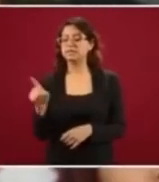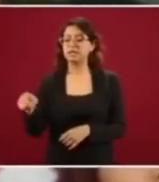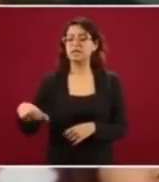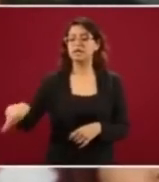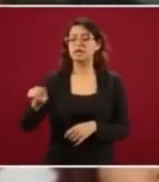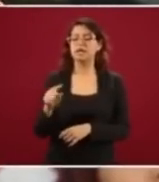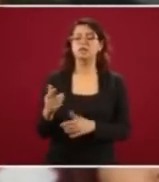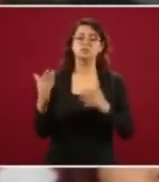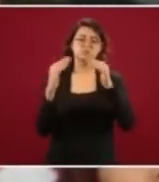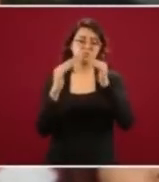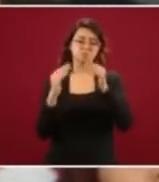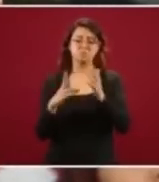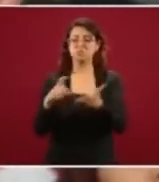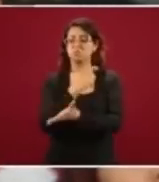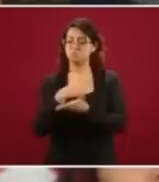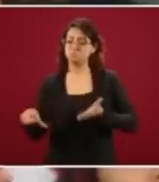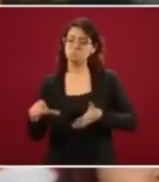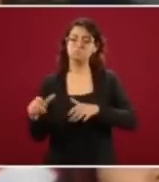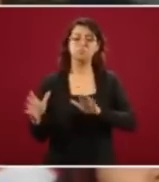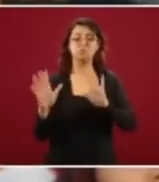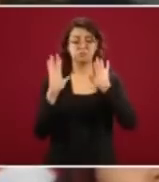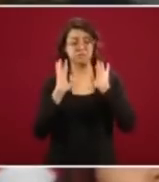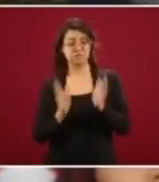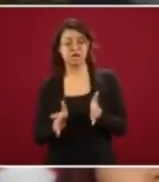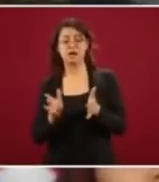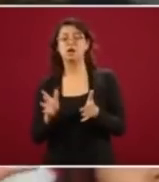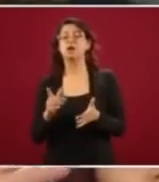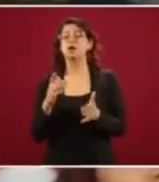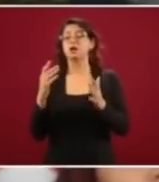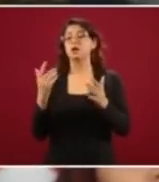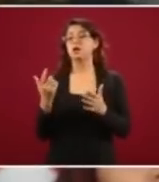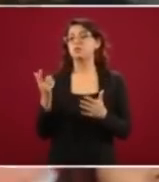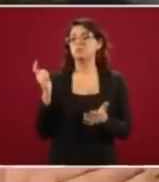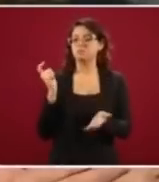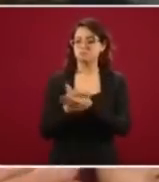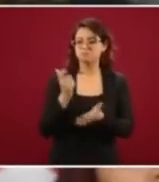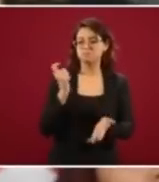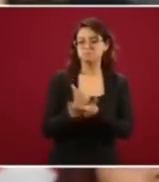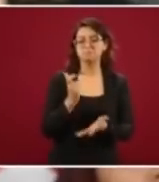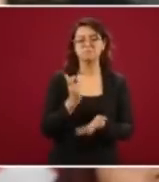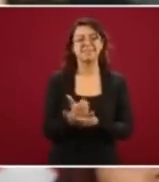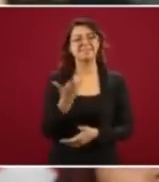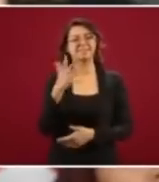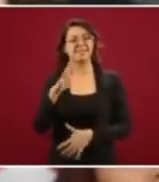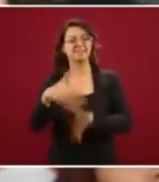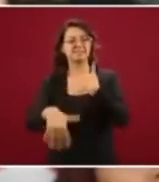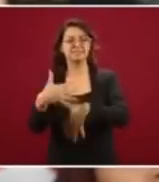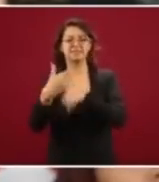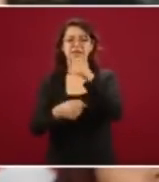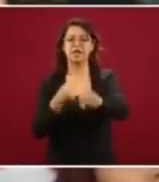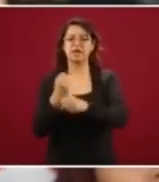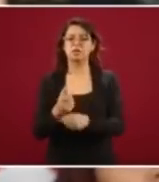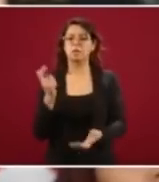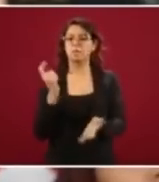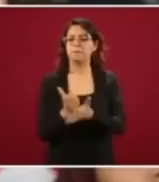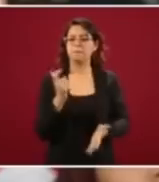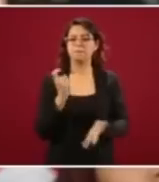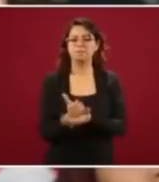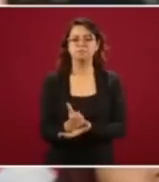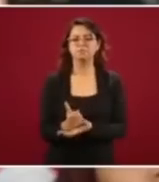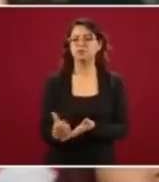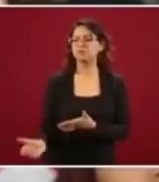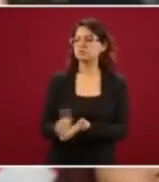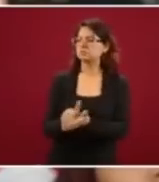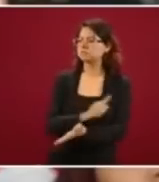pagando durante 10 o 15 años, pues que no se les despoje y mucho menos que se les esté llamando por